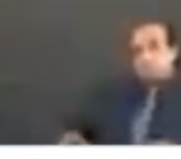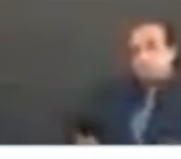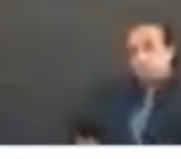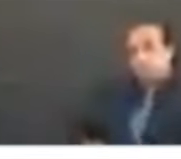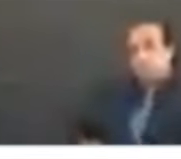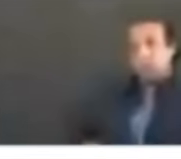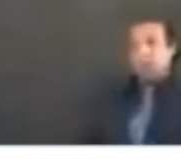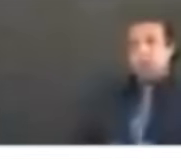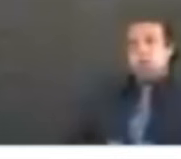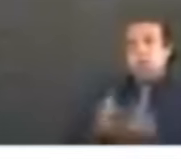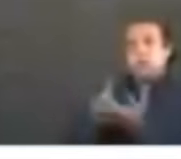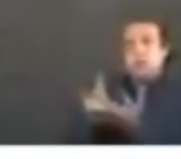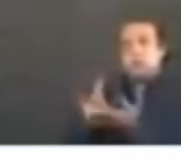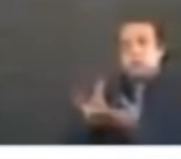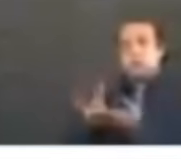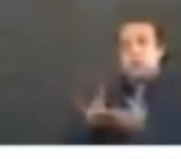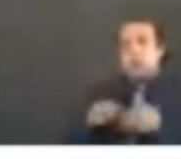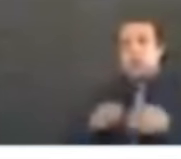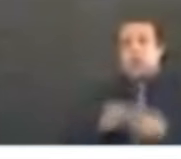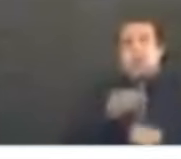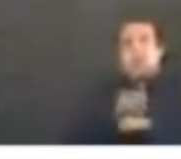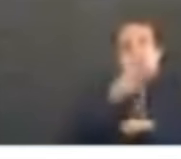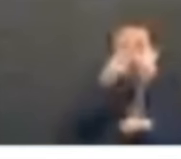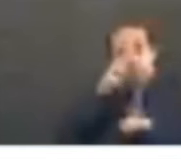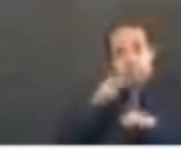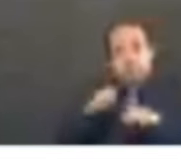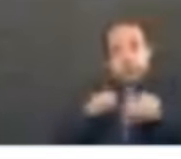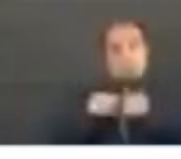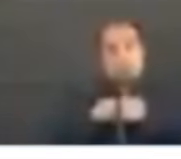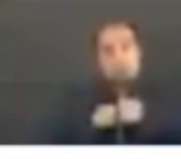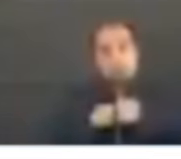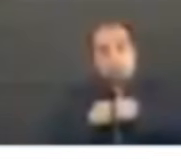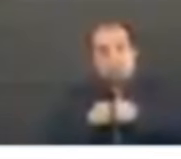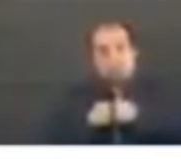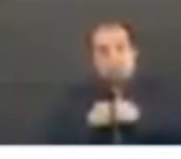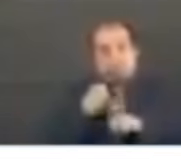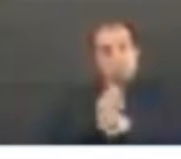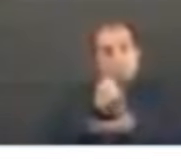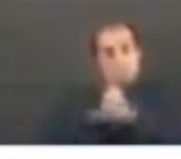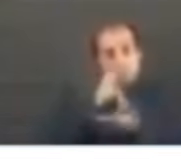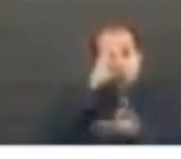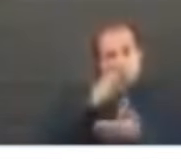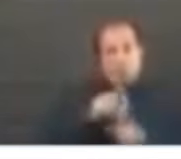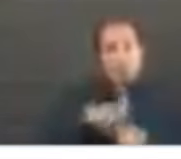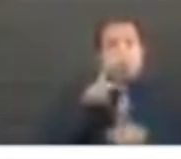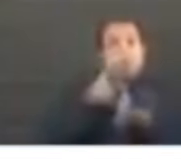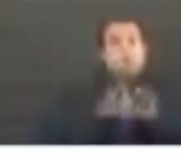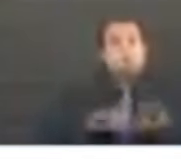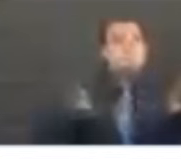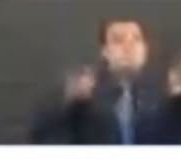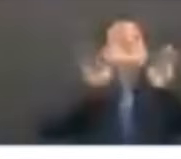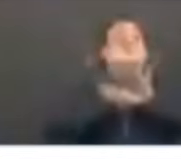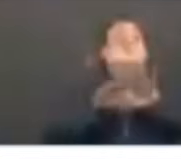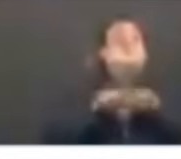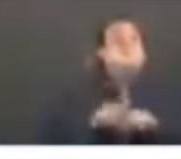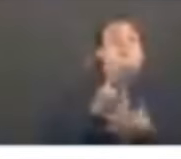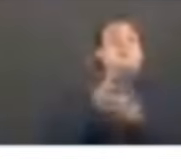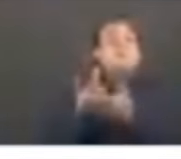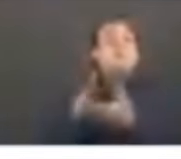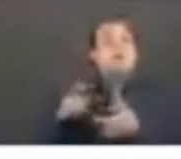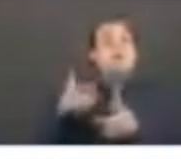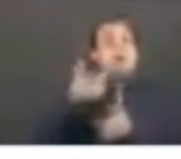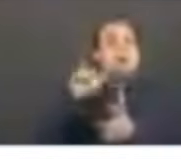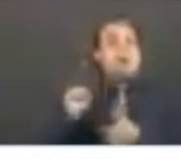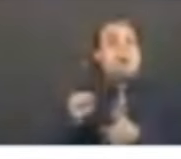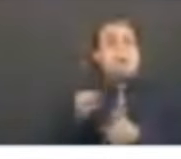la distribución en la zona metropolitana del Valle de México, pero lo más importante pues es que se distribuya el gas, que